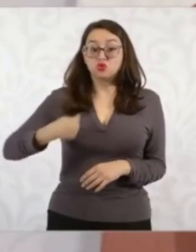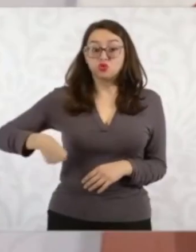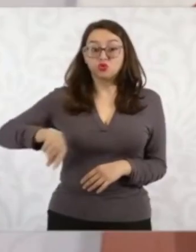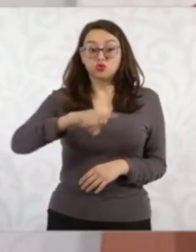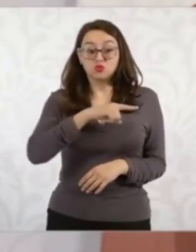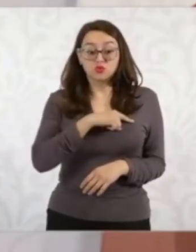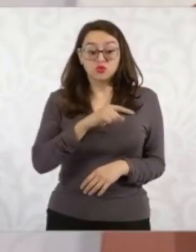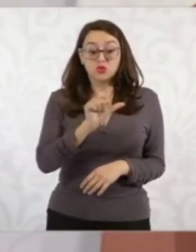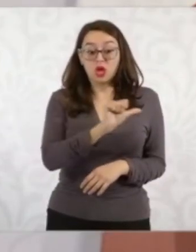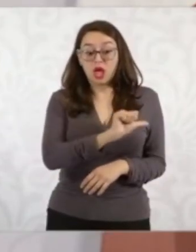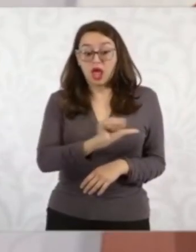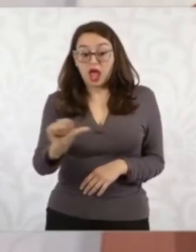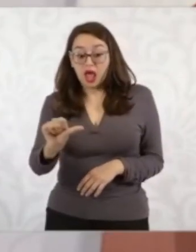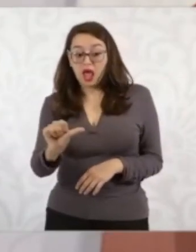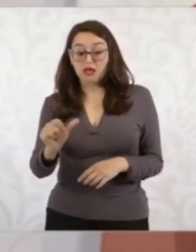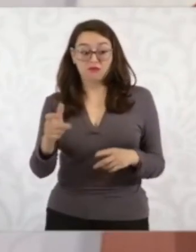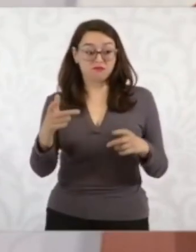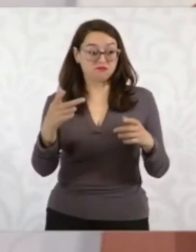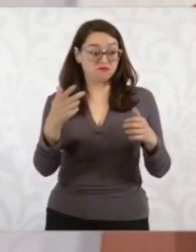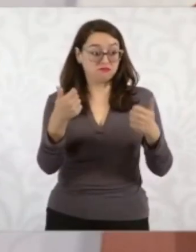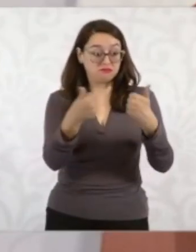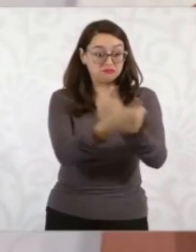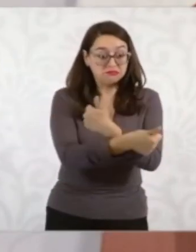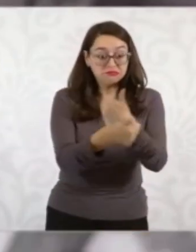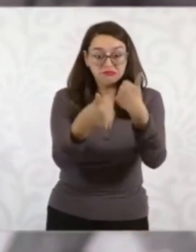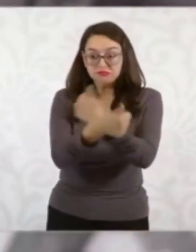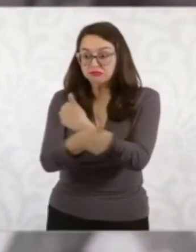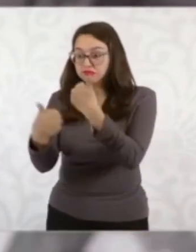nadie siempre y cuando haya pruebas.